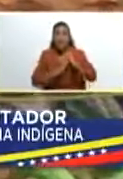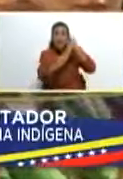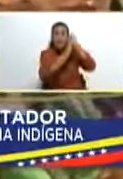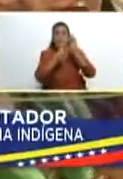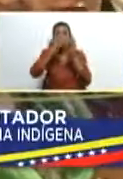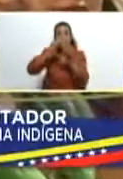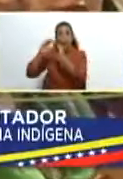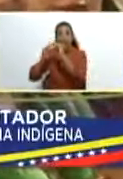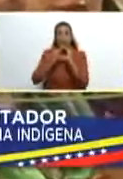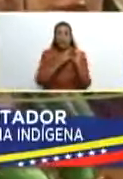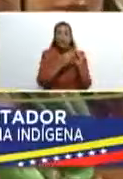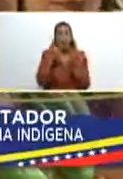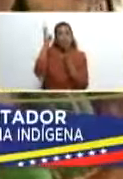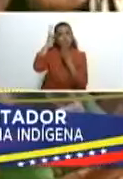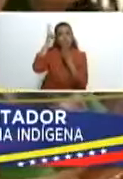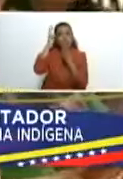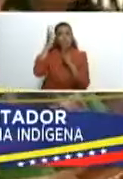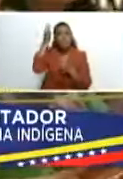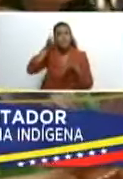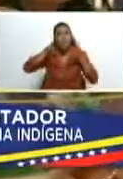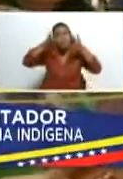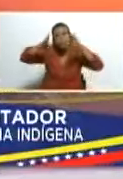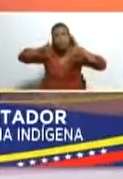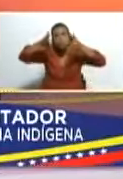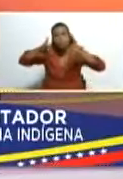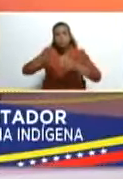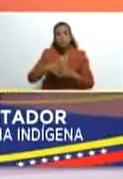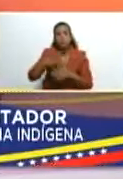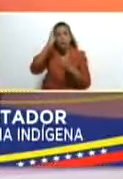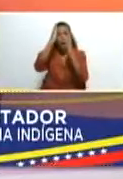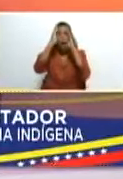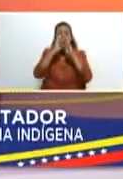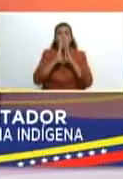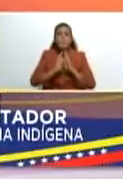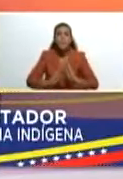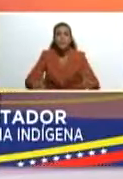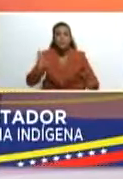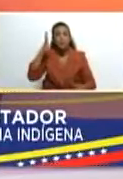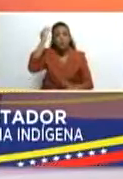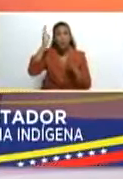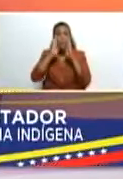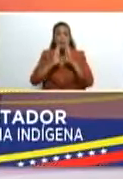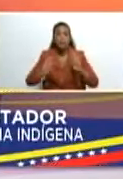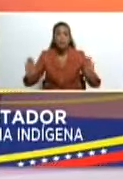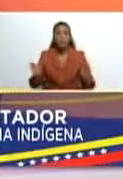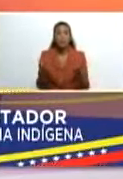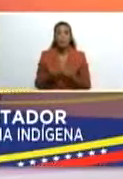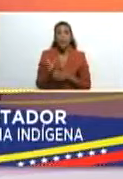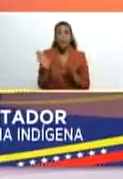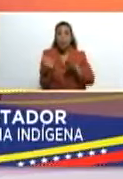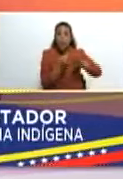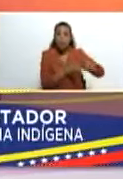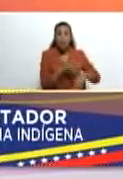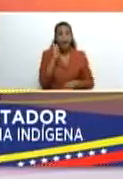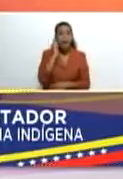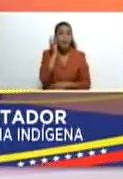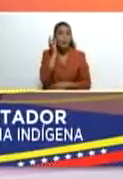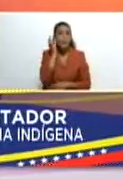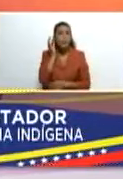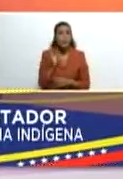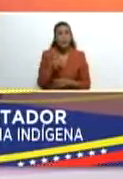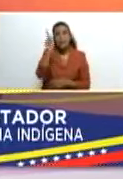siempre guiando nuestros pasos y dándonos sus bendiciones. La compañera diputada